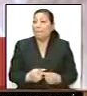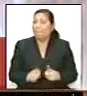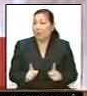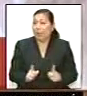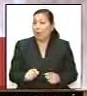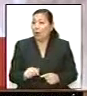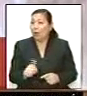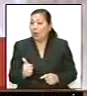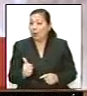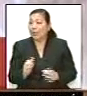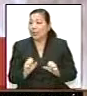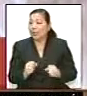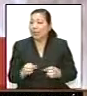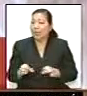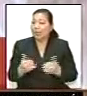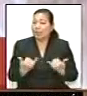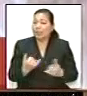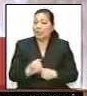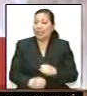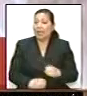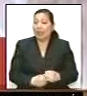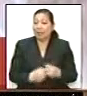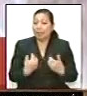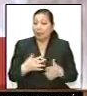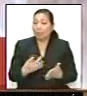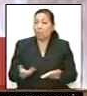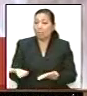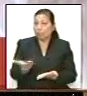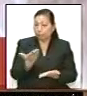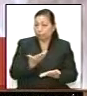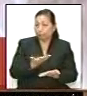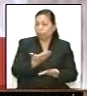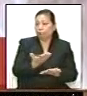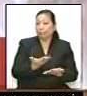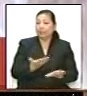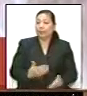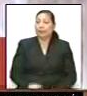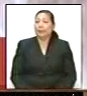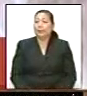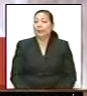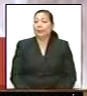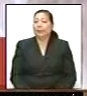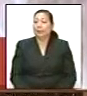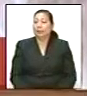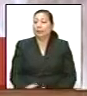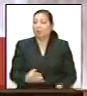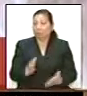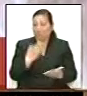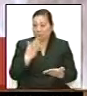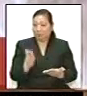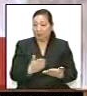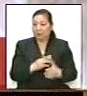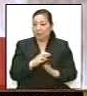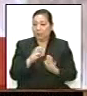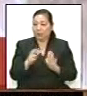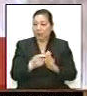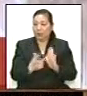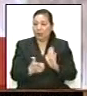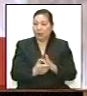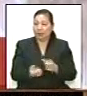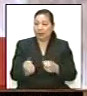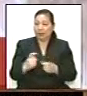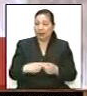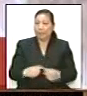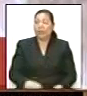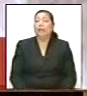nosotros lo que hemos hecho este año y ya lo hemos conseguido es y está en este portafolio de proyectos de la alianza que es el